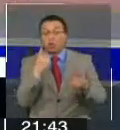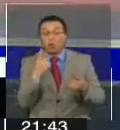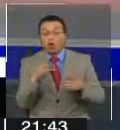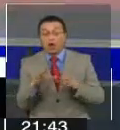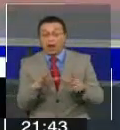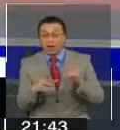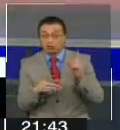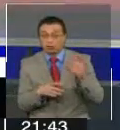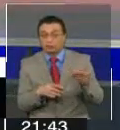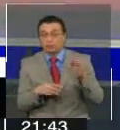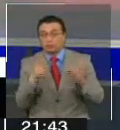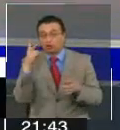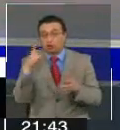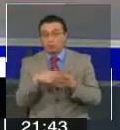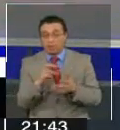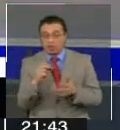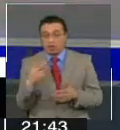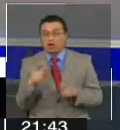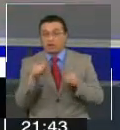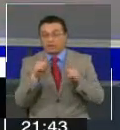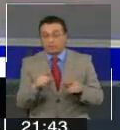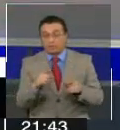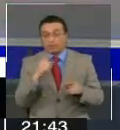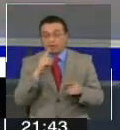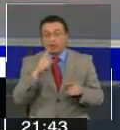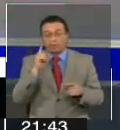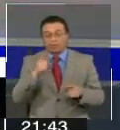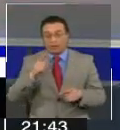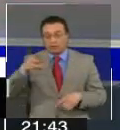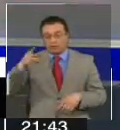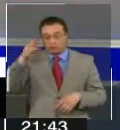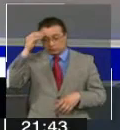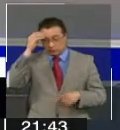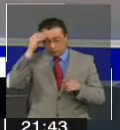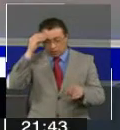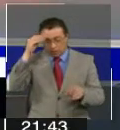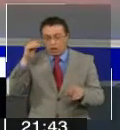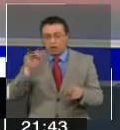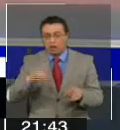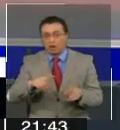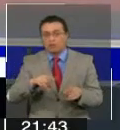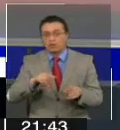del 2002 se tomó razón de esa...